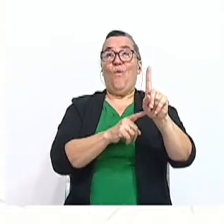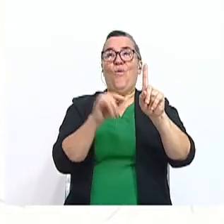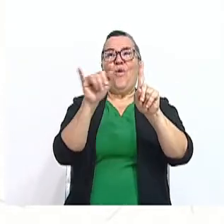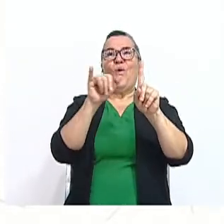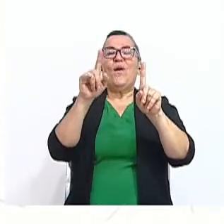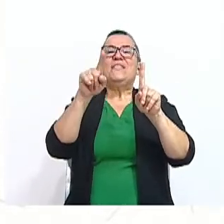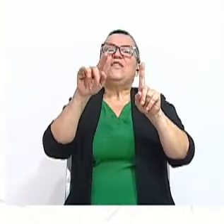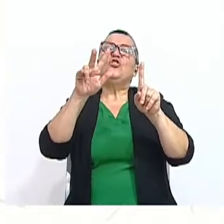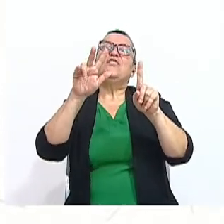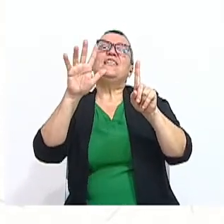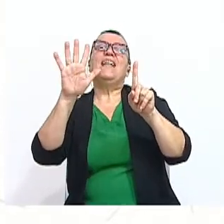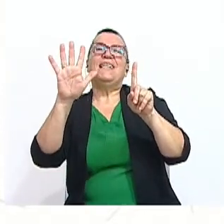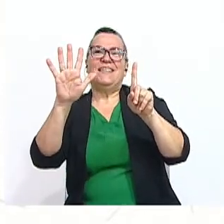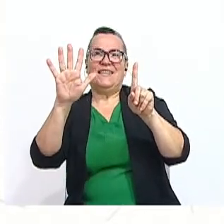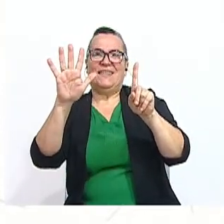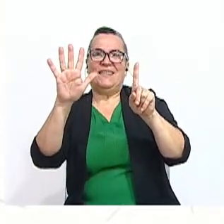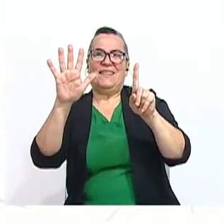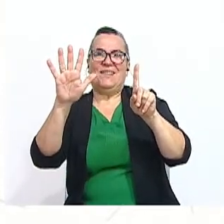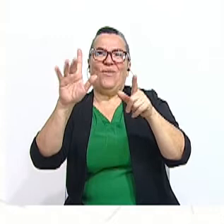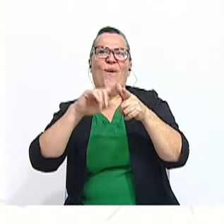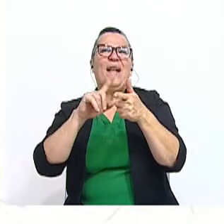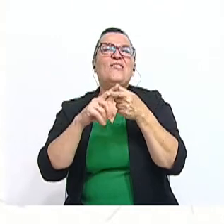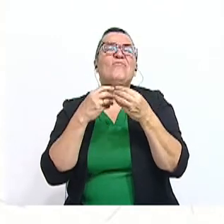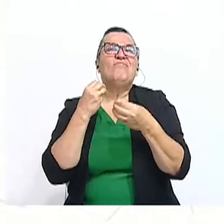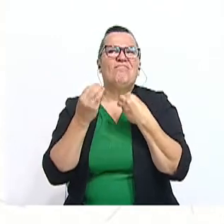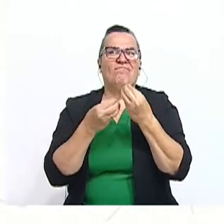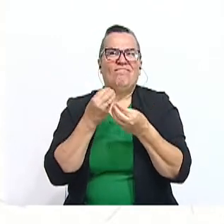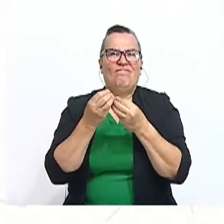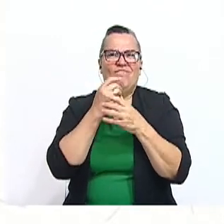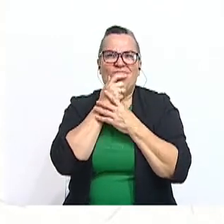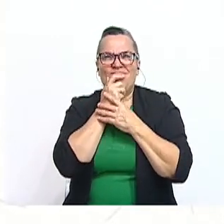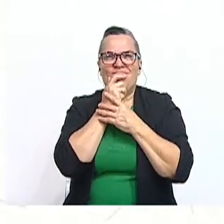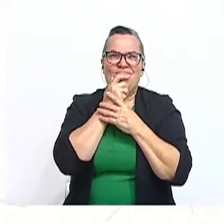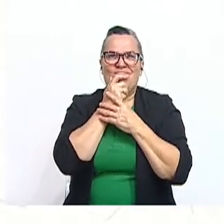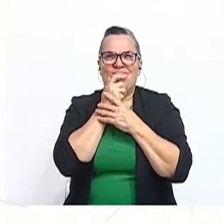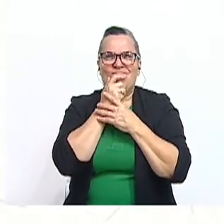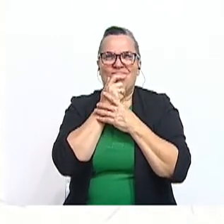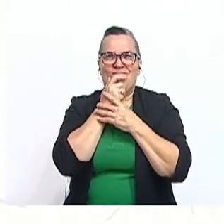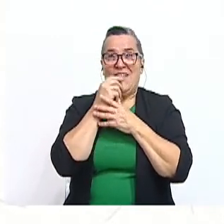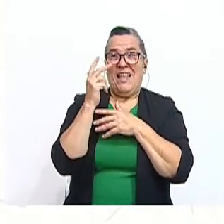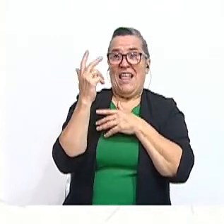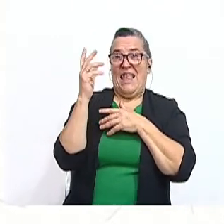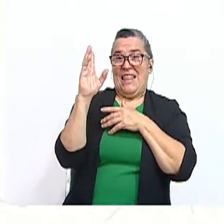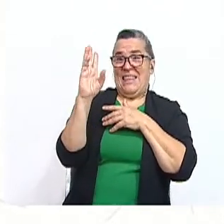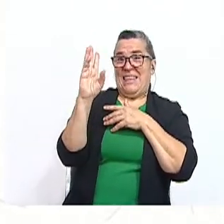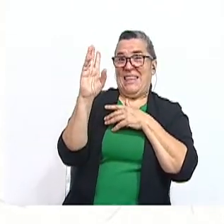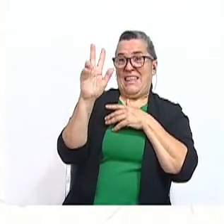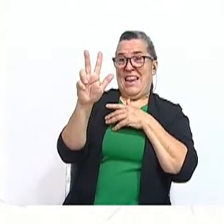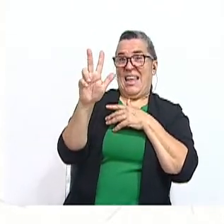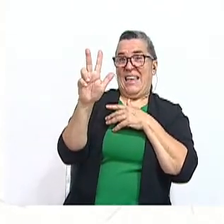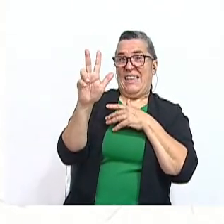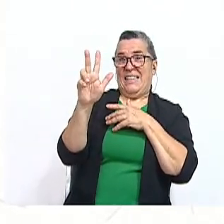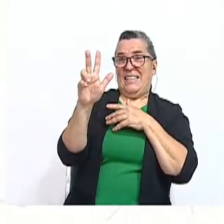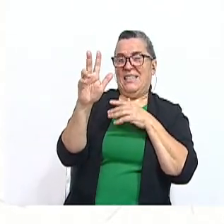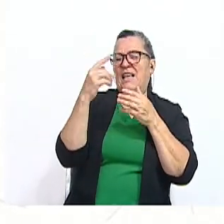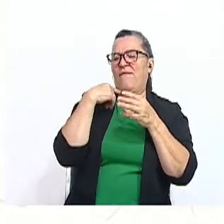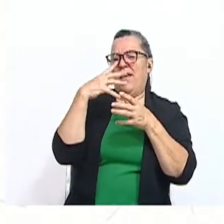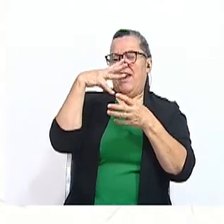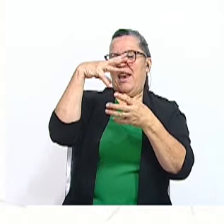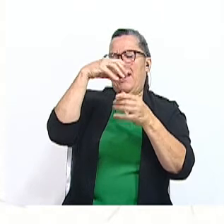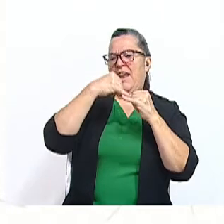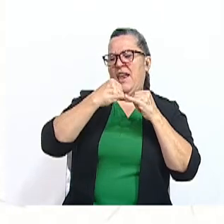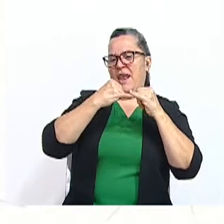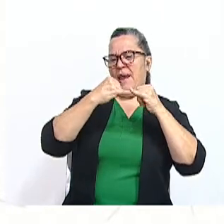1 es 135. Entonces, ¿qué les parece si determinamos la medida del ángulo 3? A ver, el